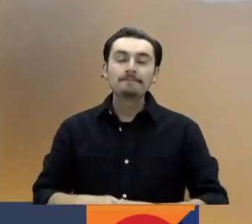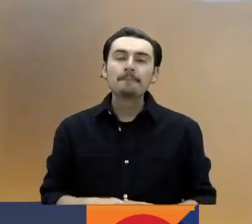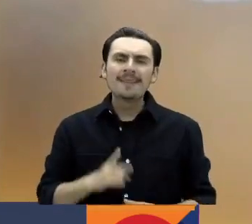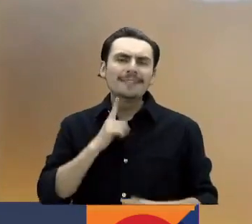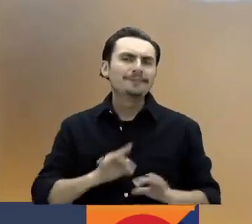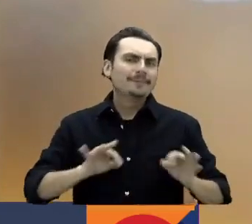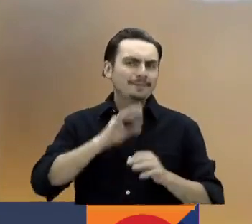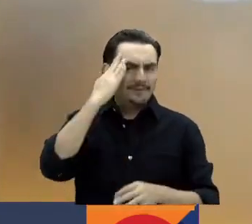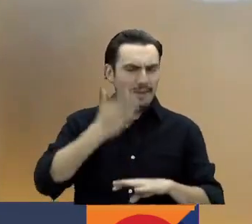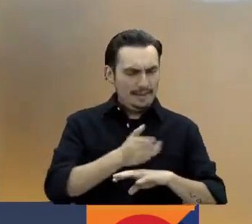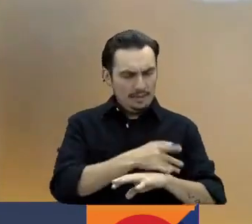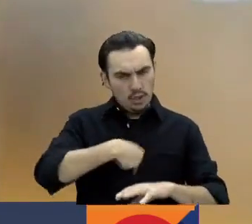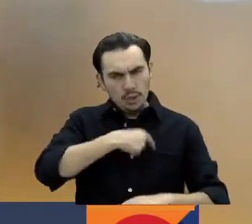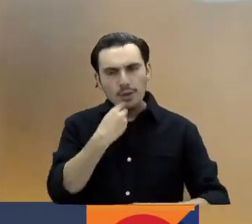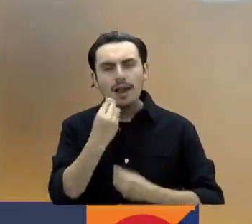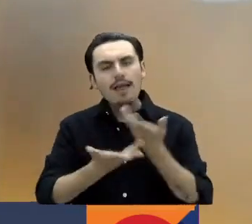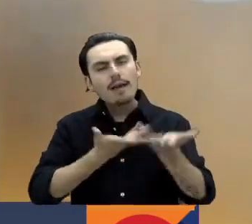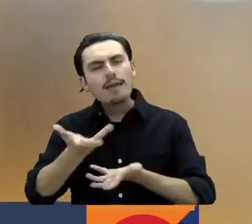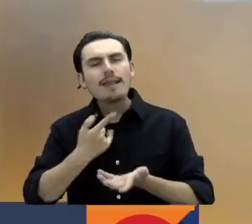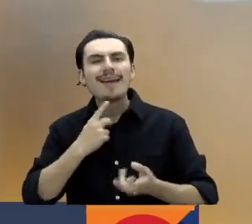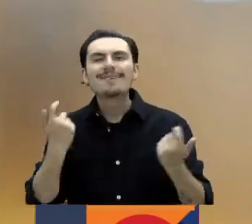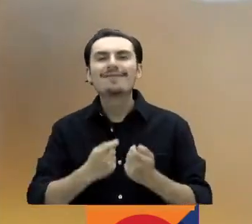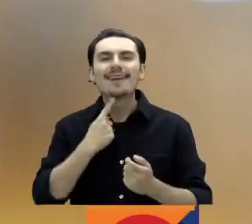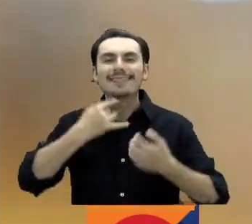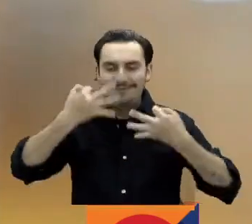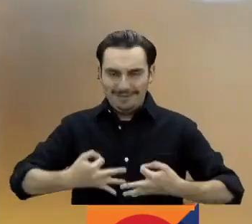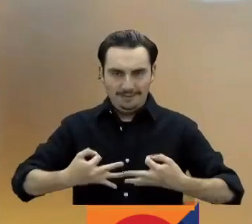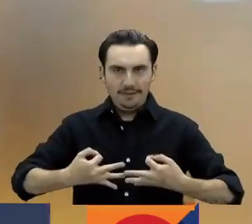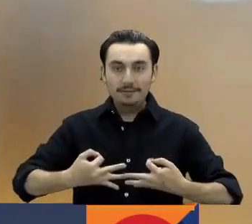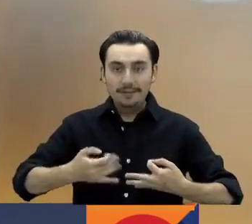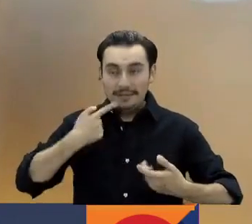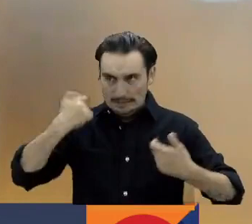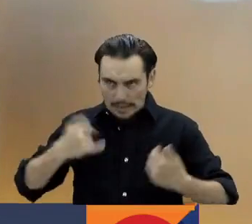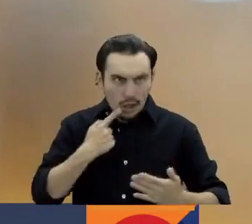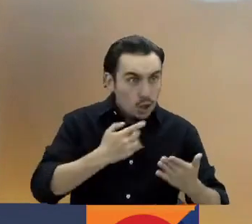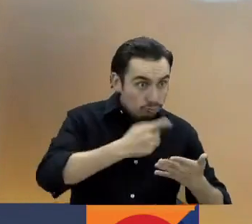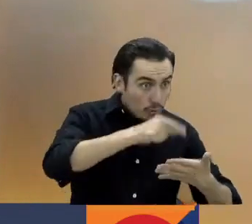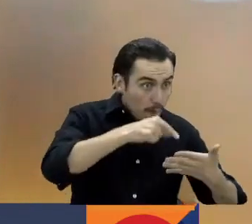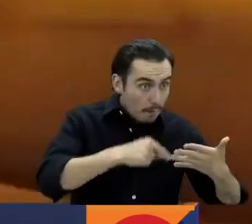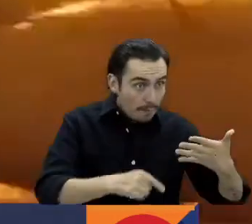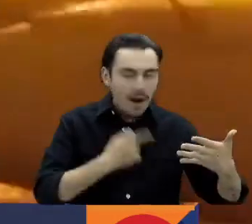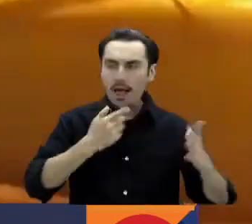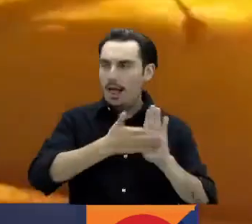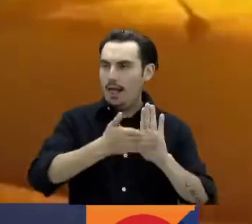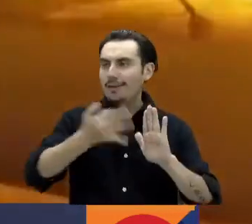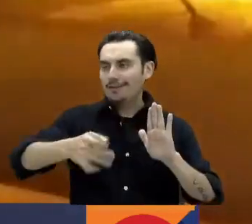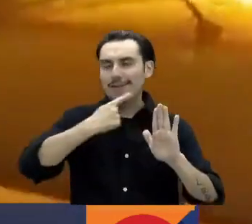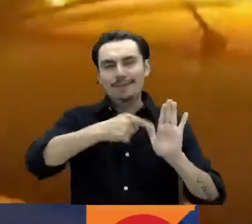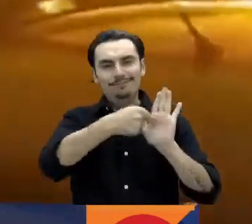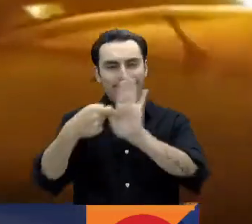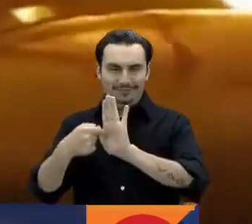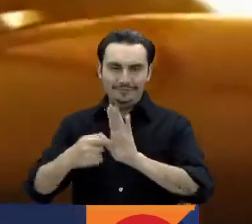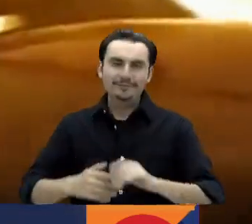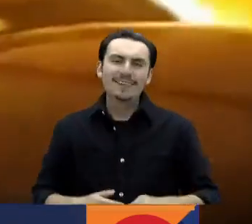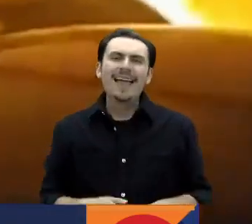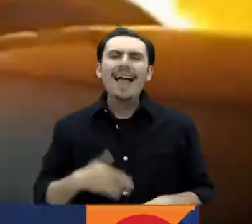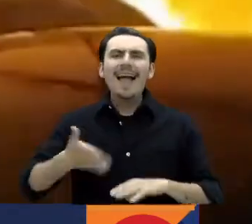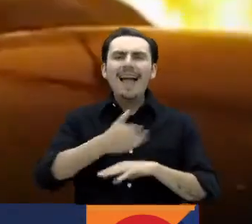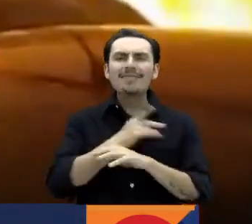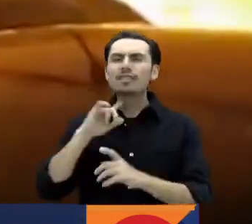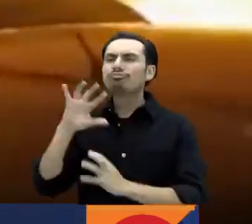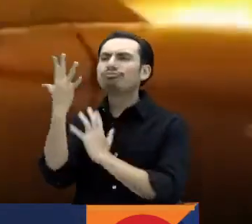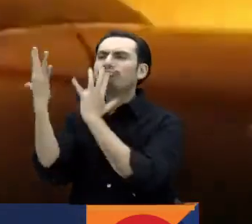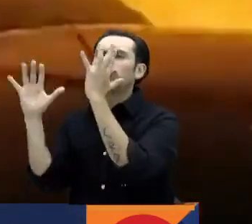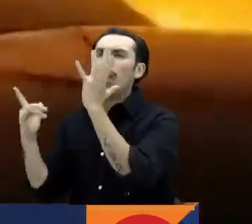por tanto vamos a hablar solo sobre cifras que están completamente verificadas. El incendio pasó de ser forestal a